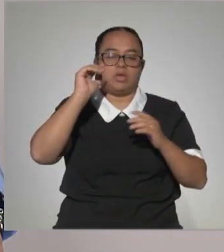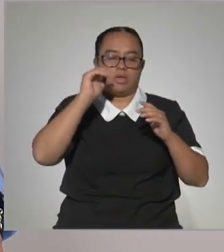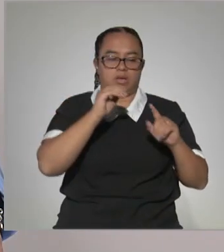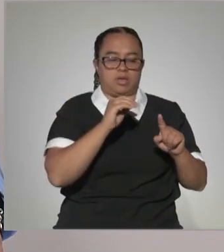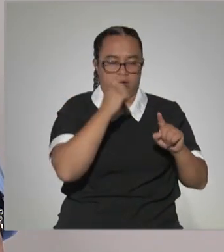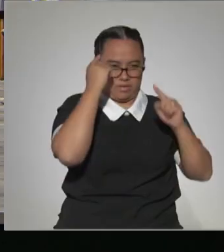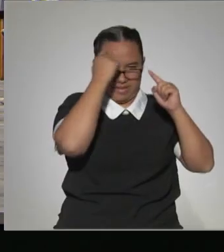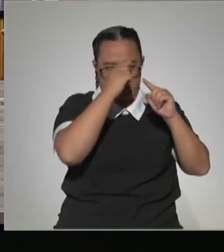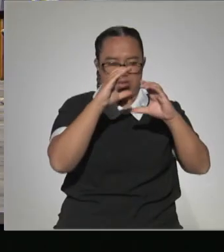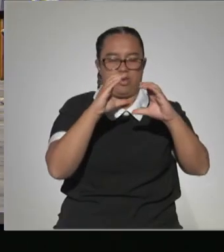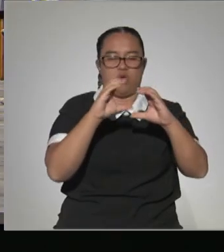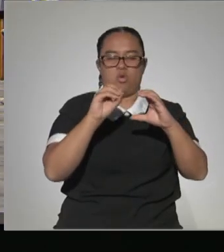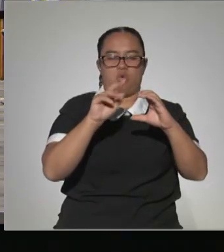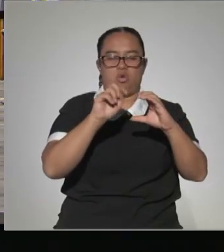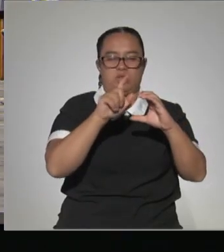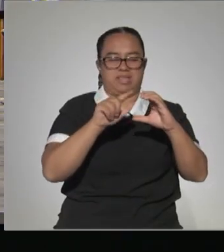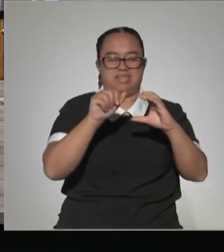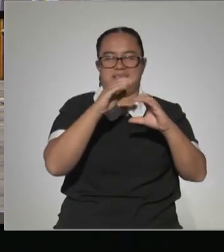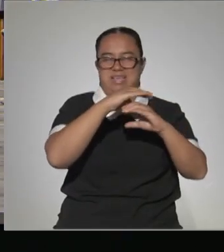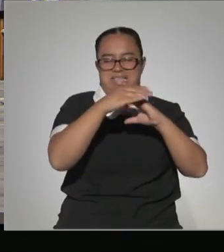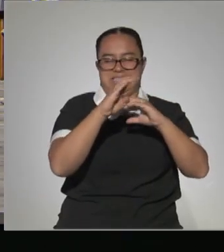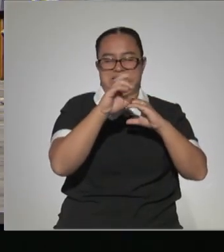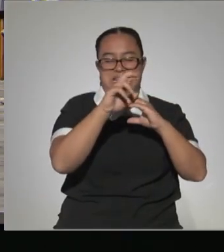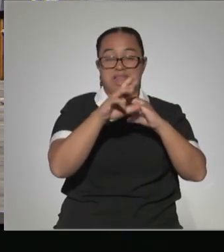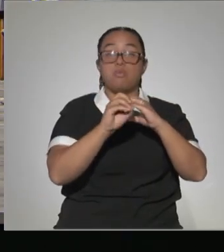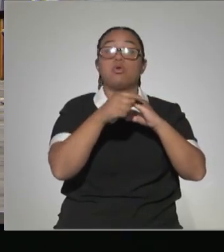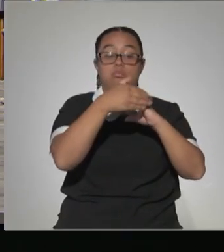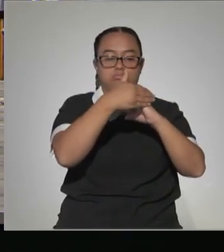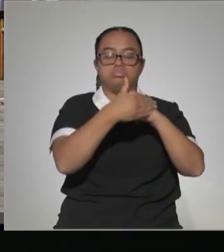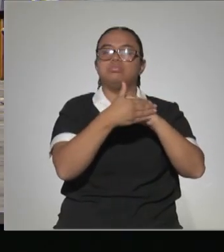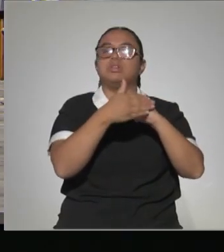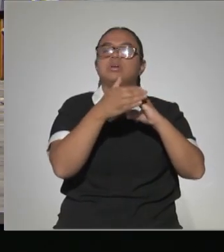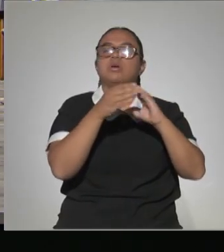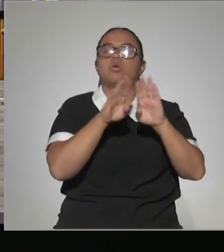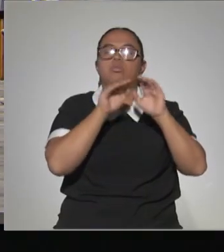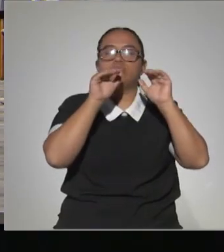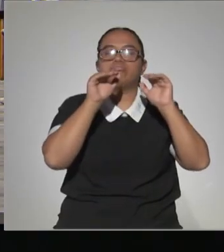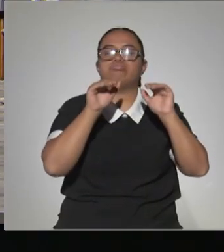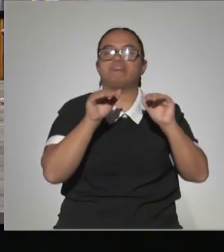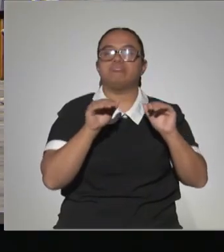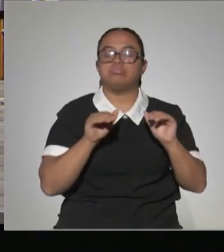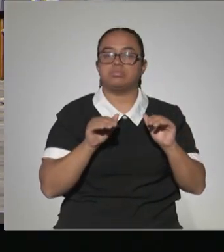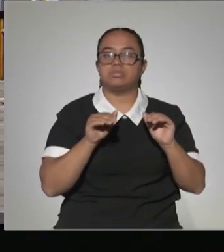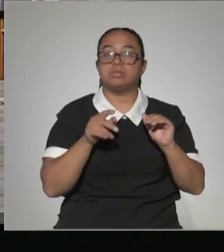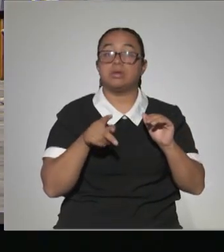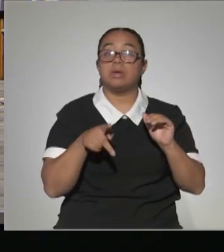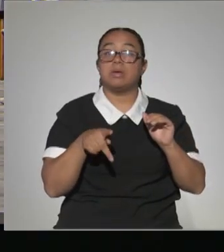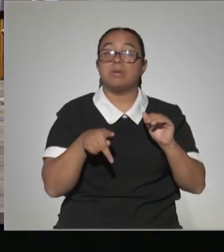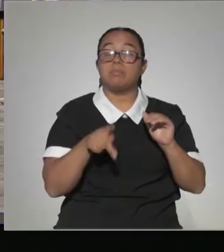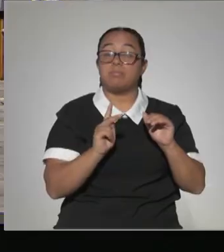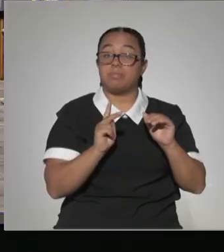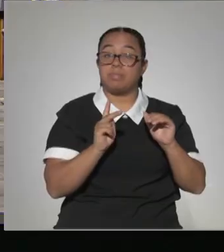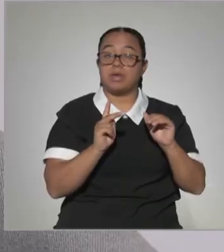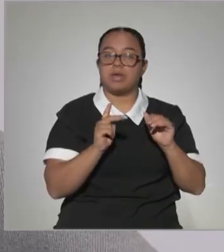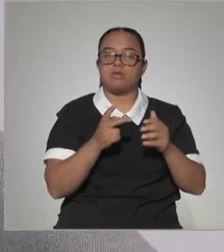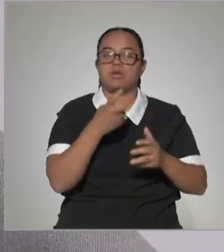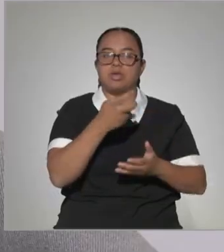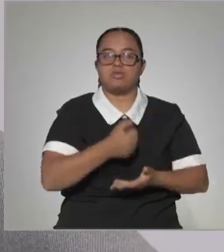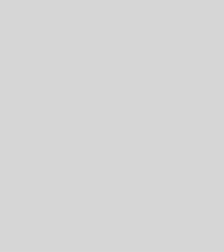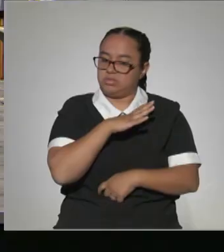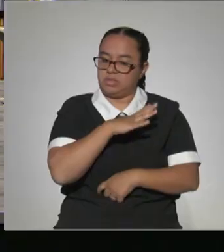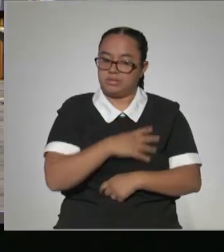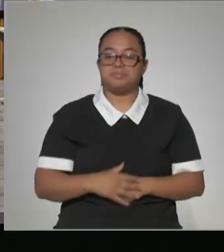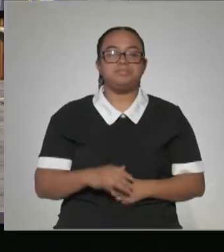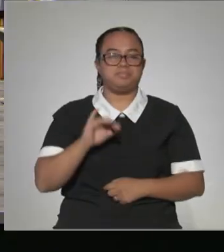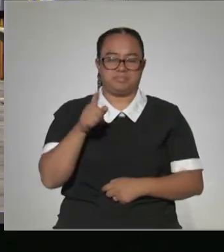la corteza cerebral. Entonces, no somos tan planificadores, pero también nos ayuda a dar respuestas